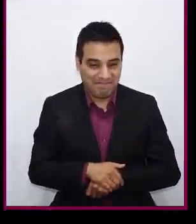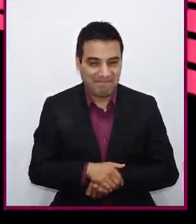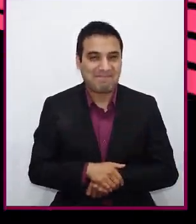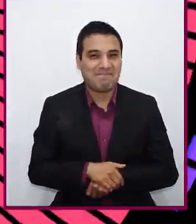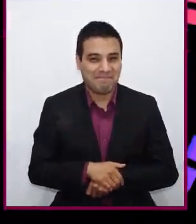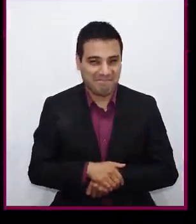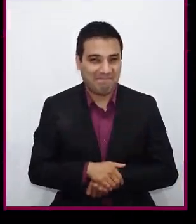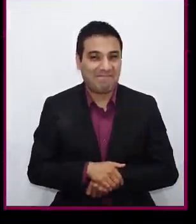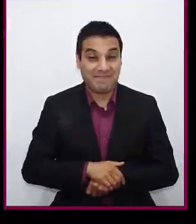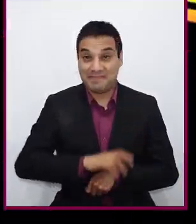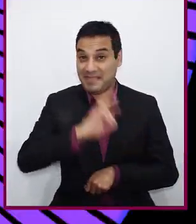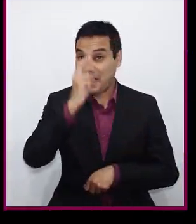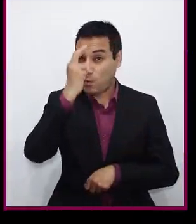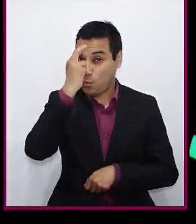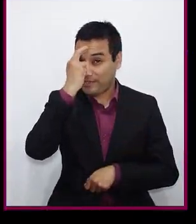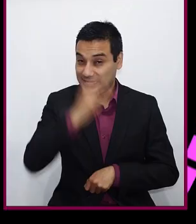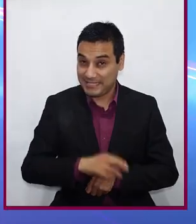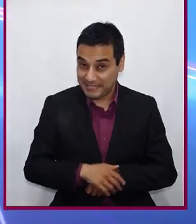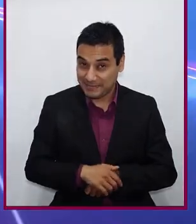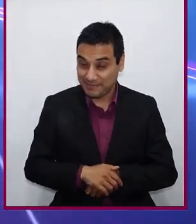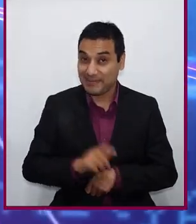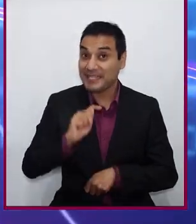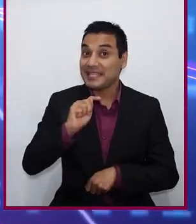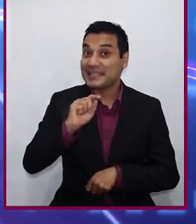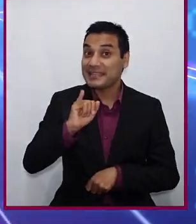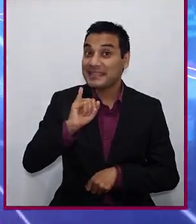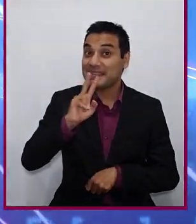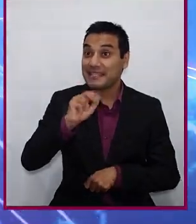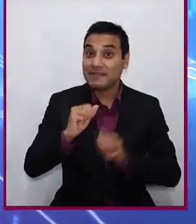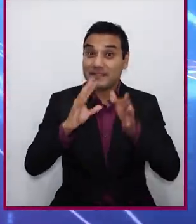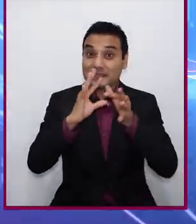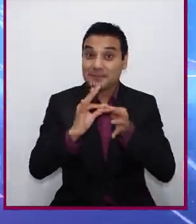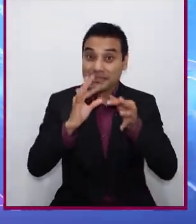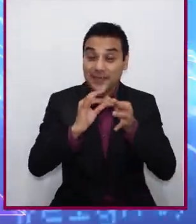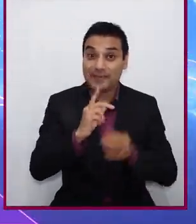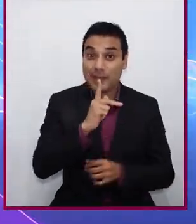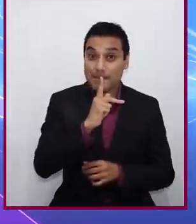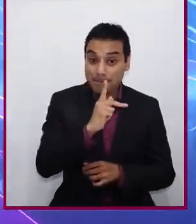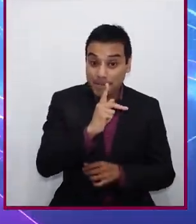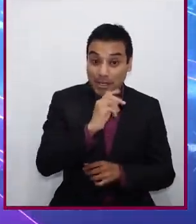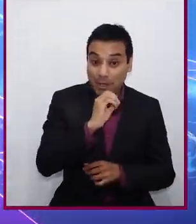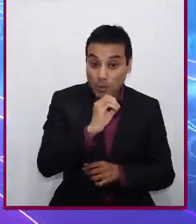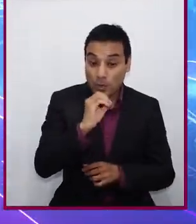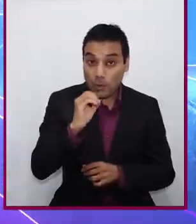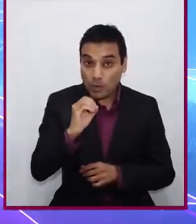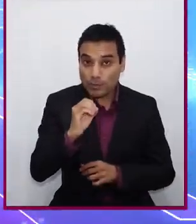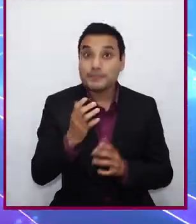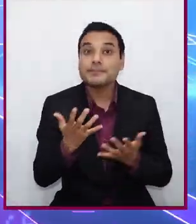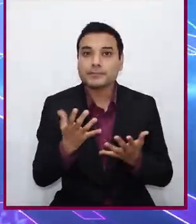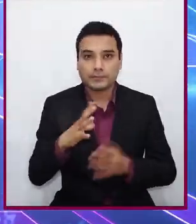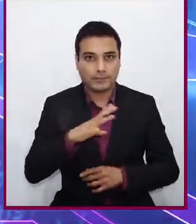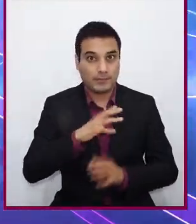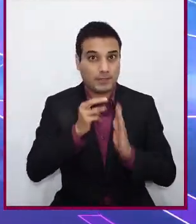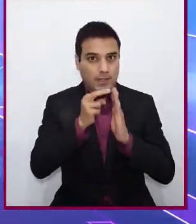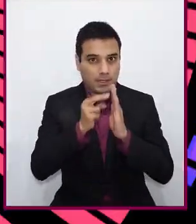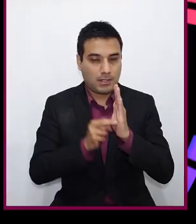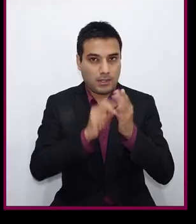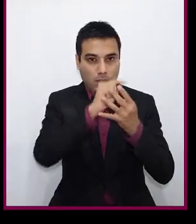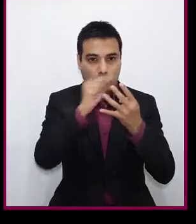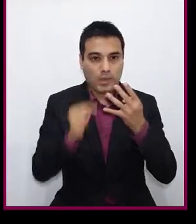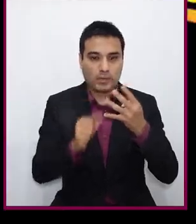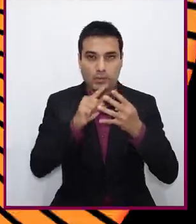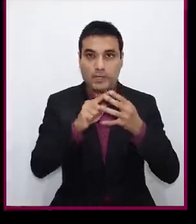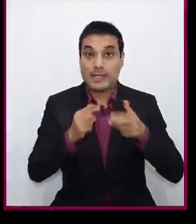encapsulamiento y abstracción gracias por pepino pero no nos dijo que era ni nada en la que si nos ayudes